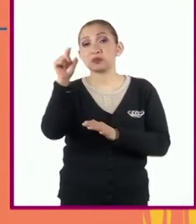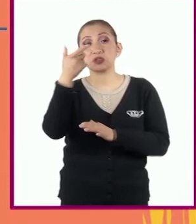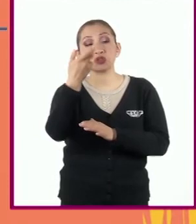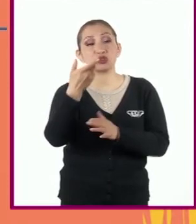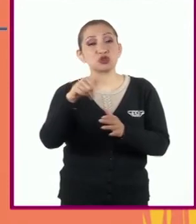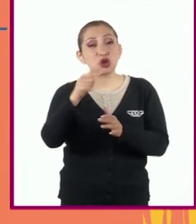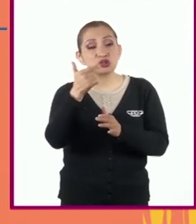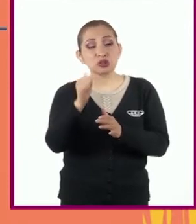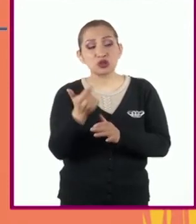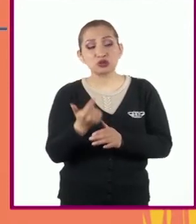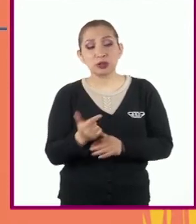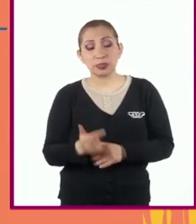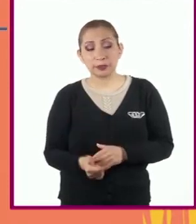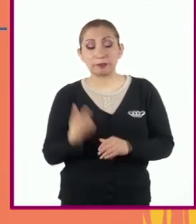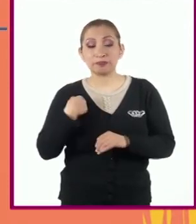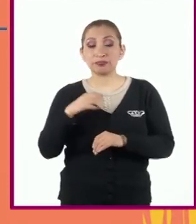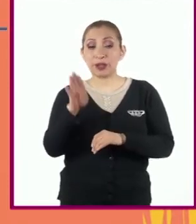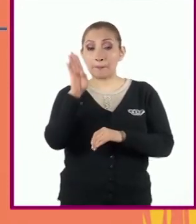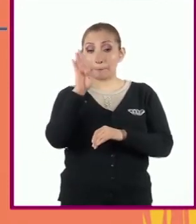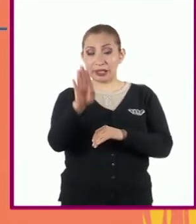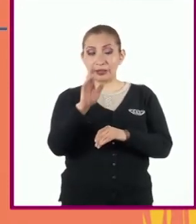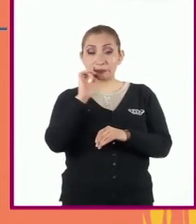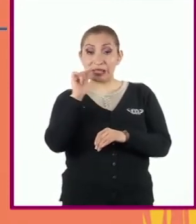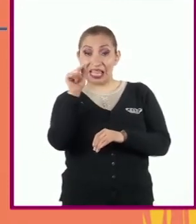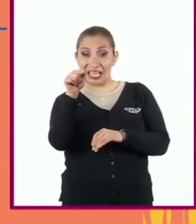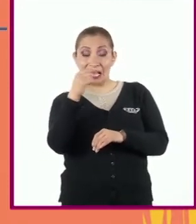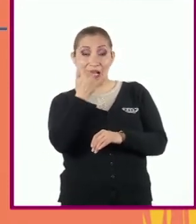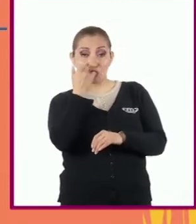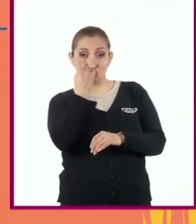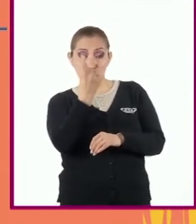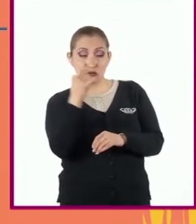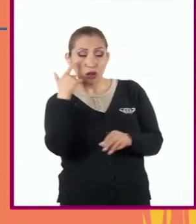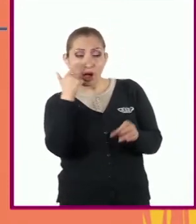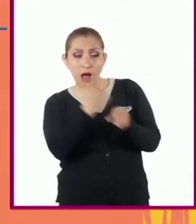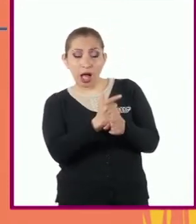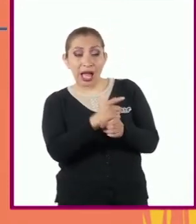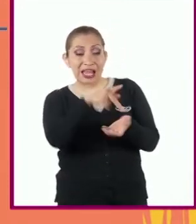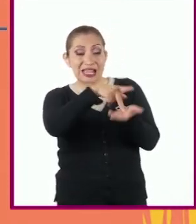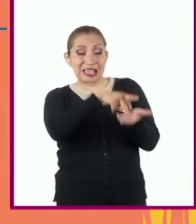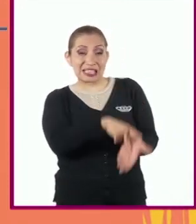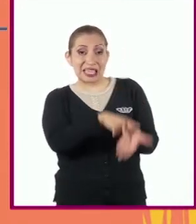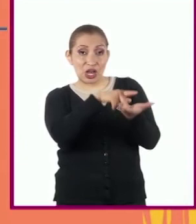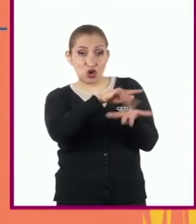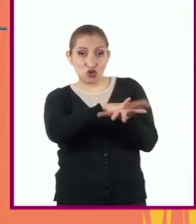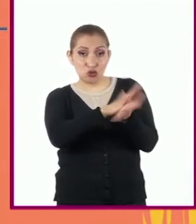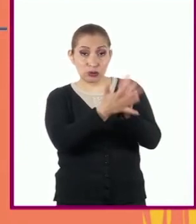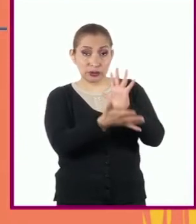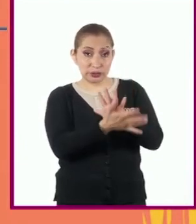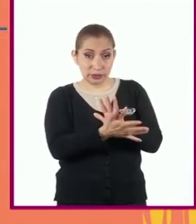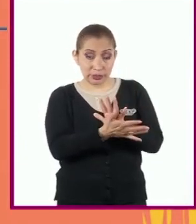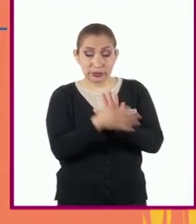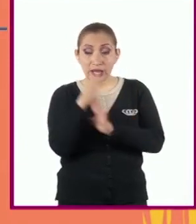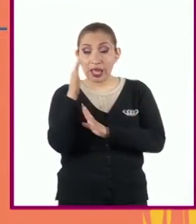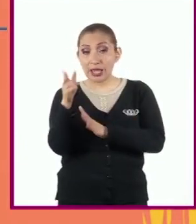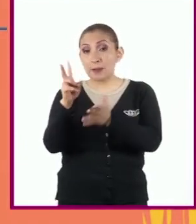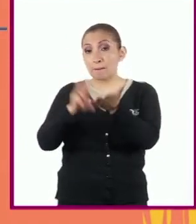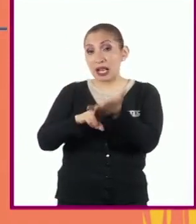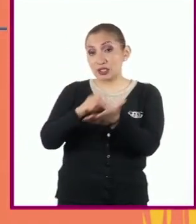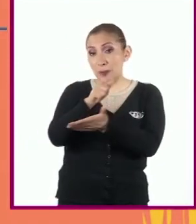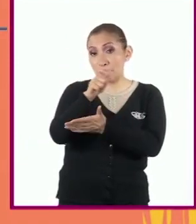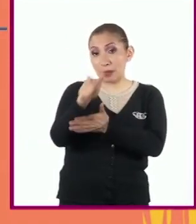En su respuesta del inciso B, identifica que tanto los kilogramos de tortillas como el